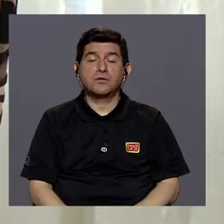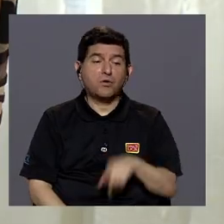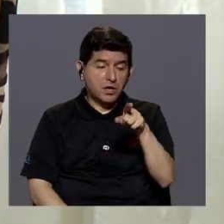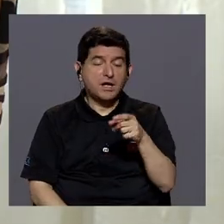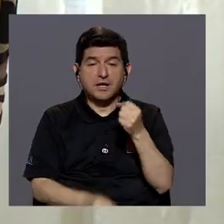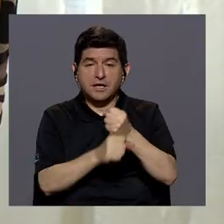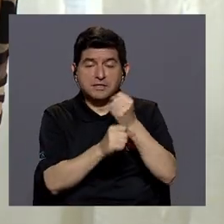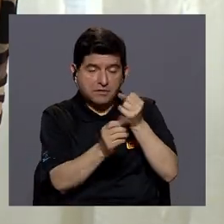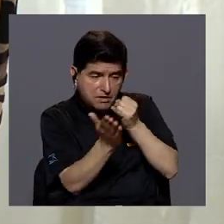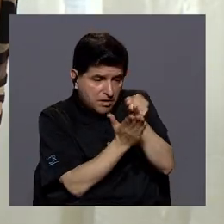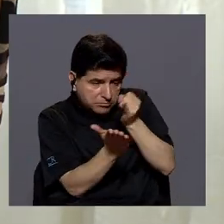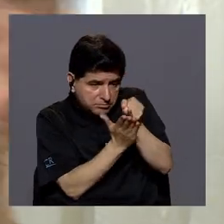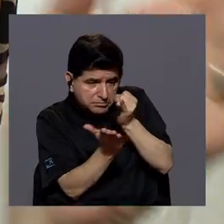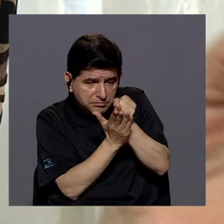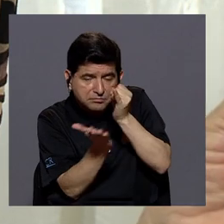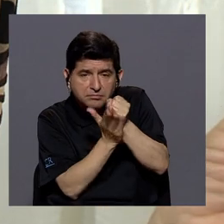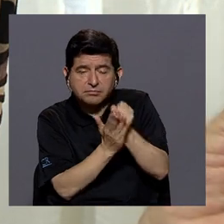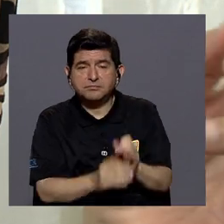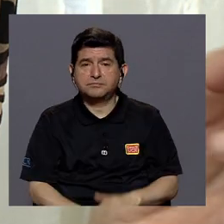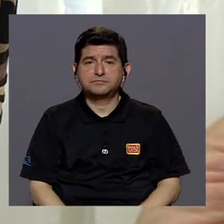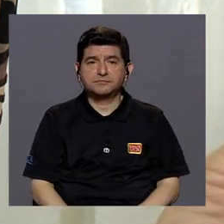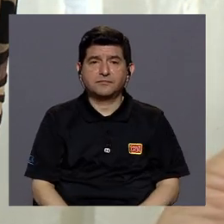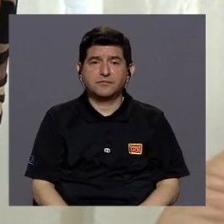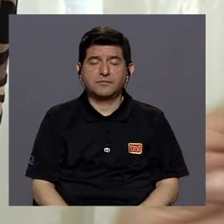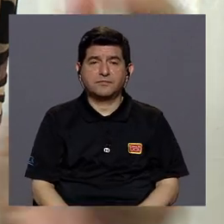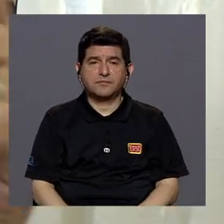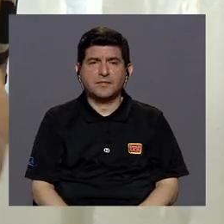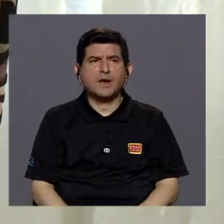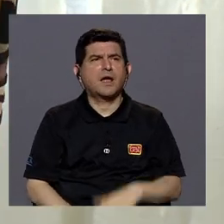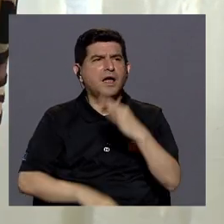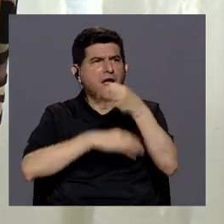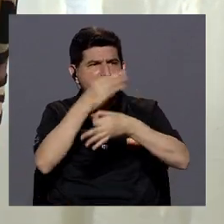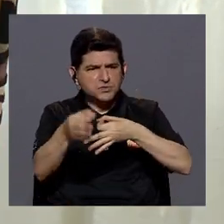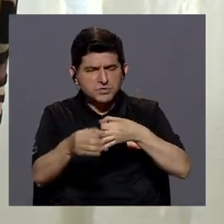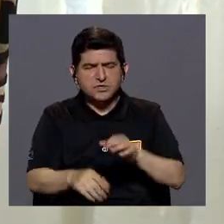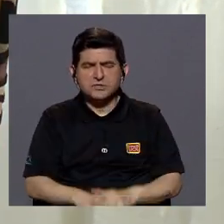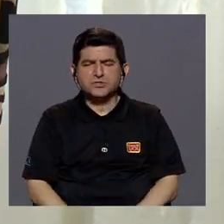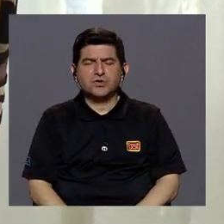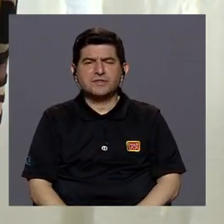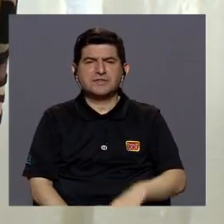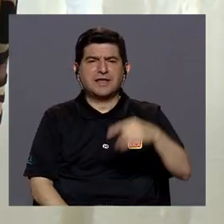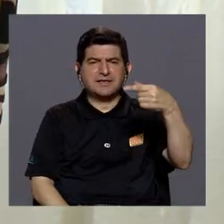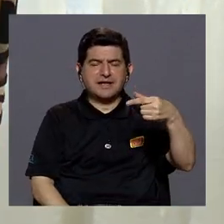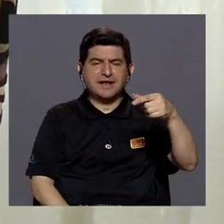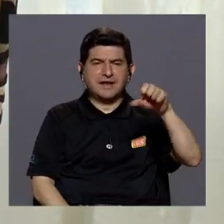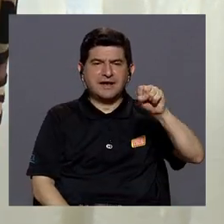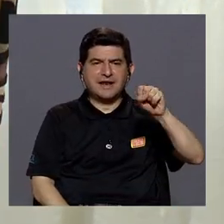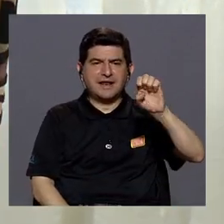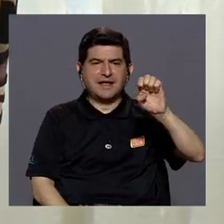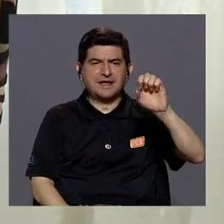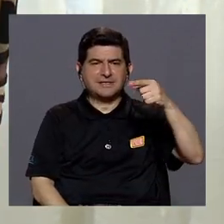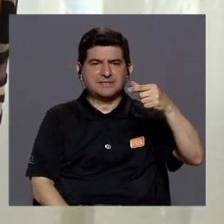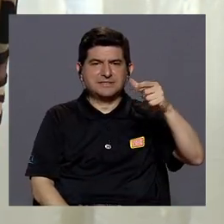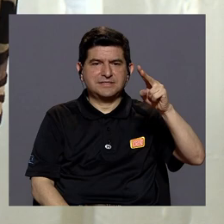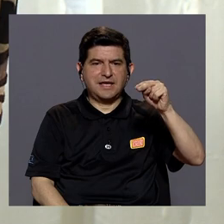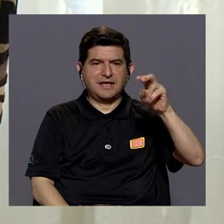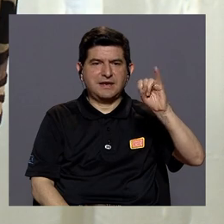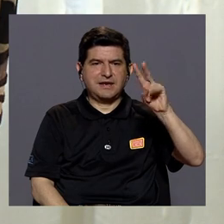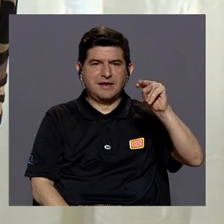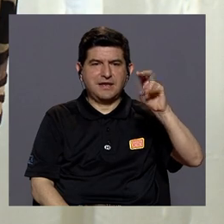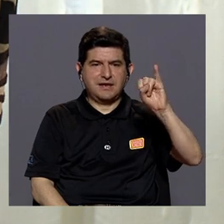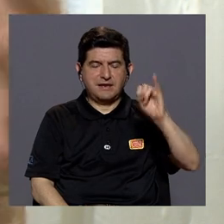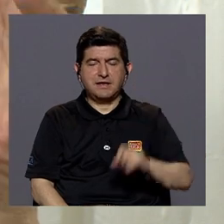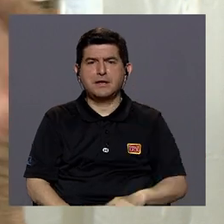investigación en lugar de Zenini, pues. De doña Yanina, sí. Uh-huh. No, pero hay, claro que hay